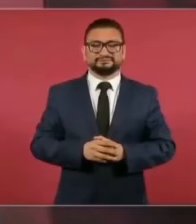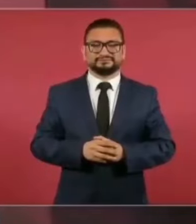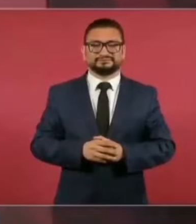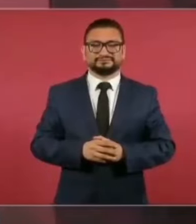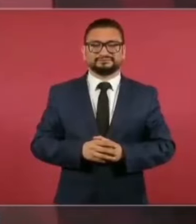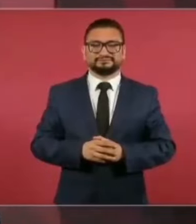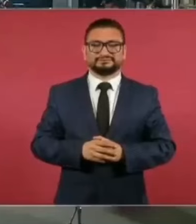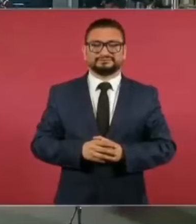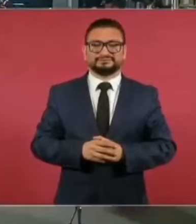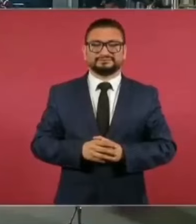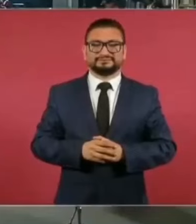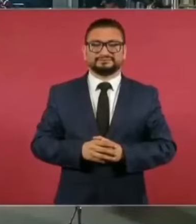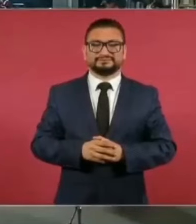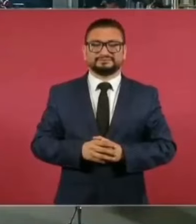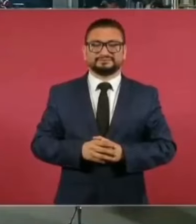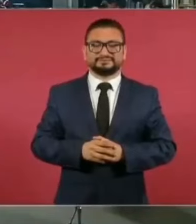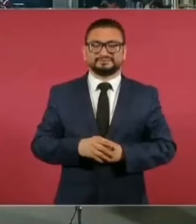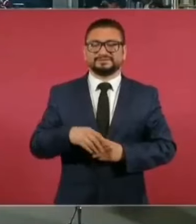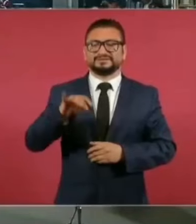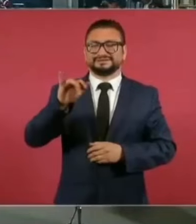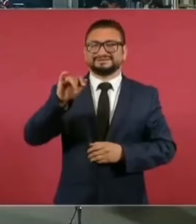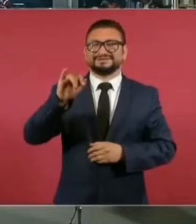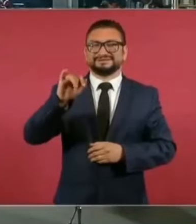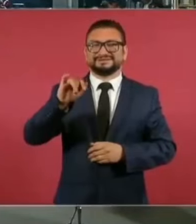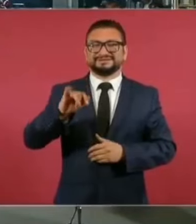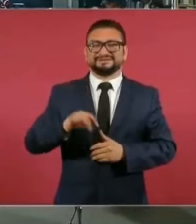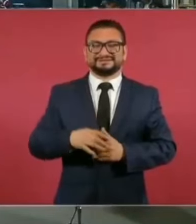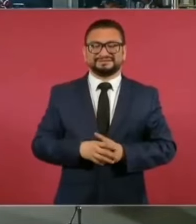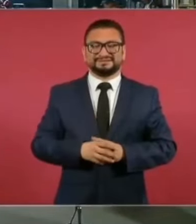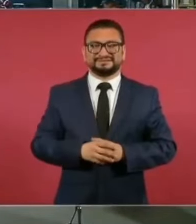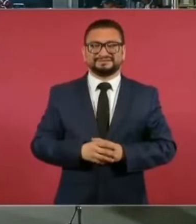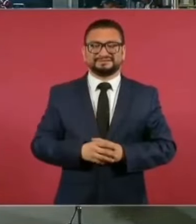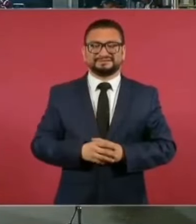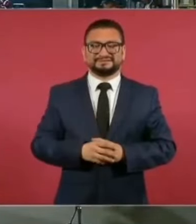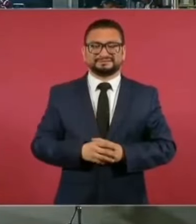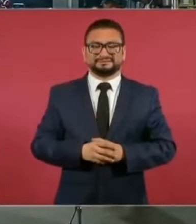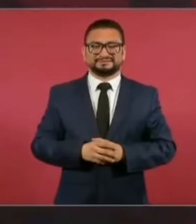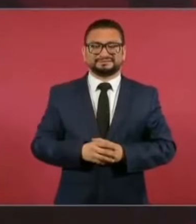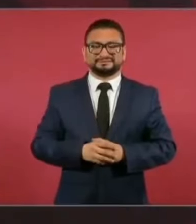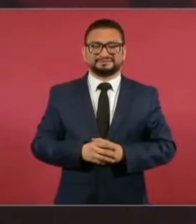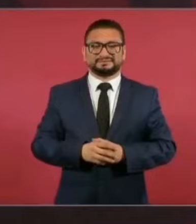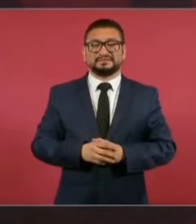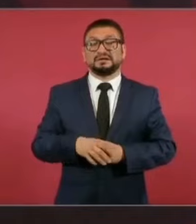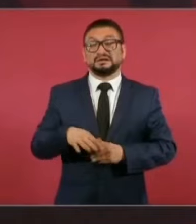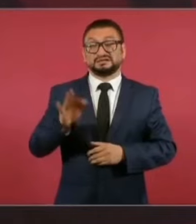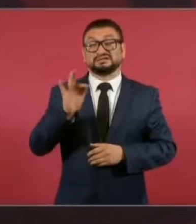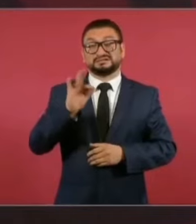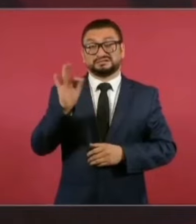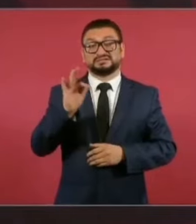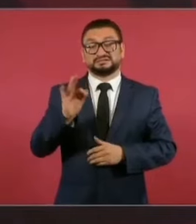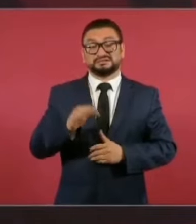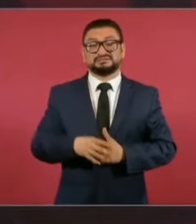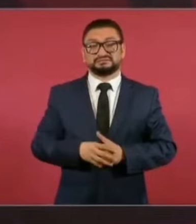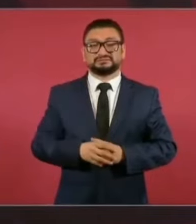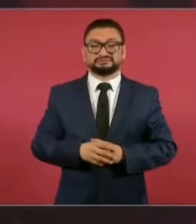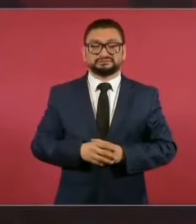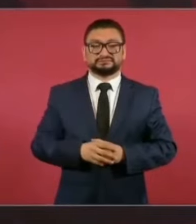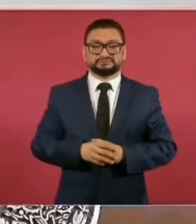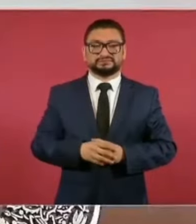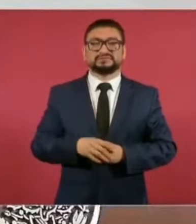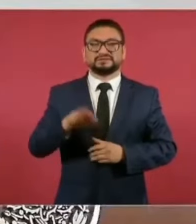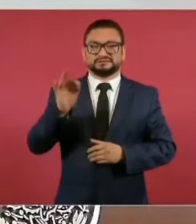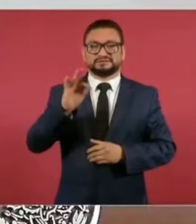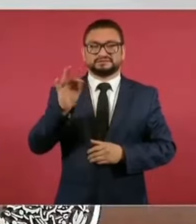con el tema delo Sí es muy posible que esté